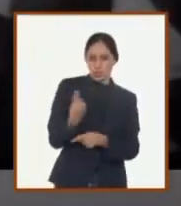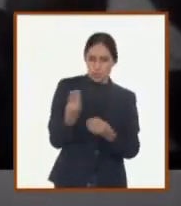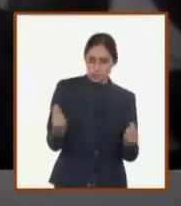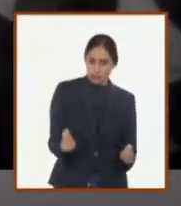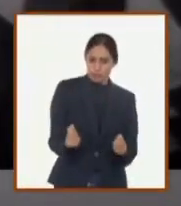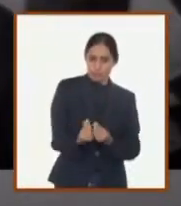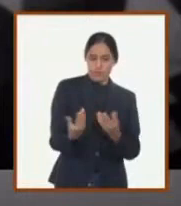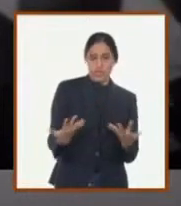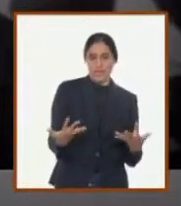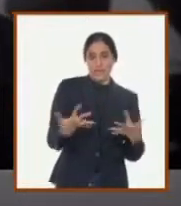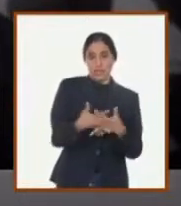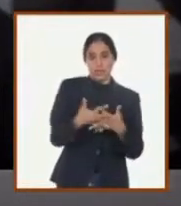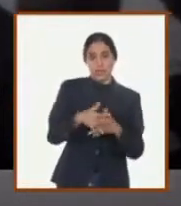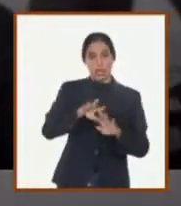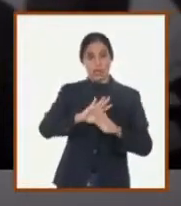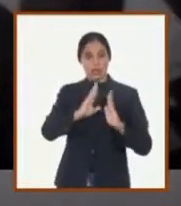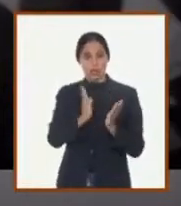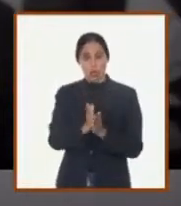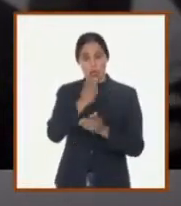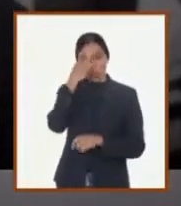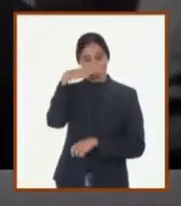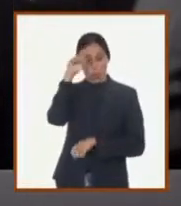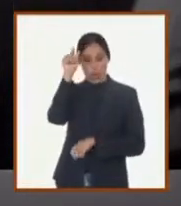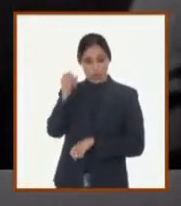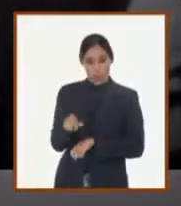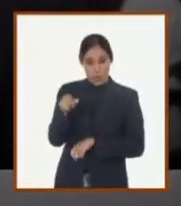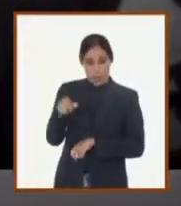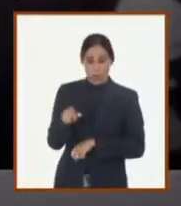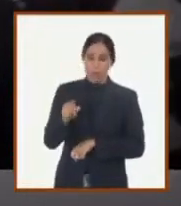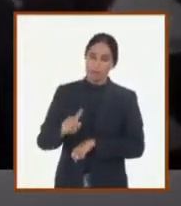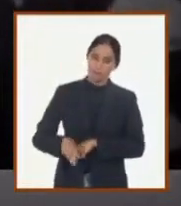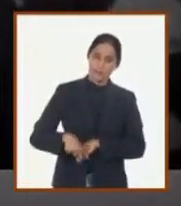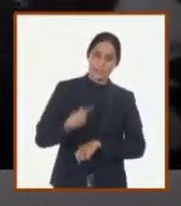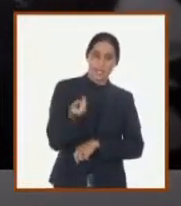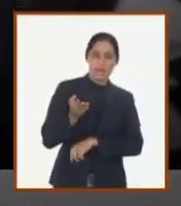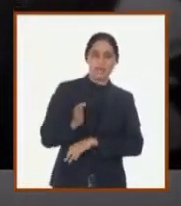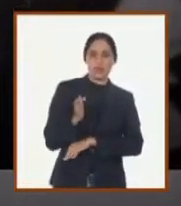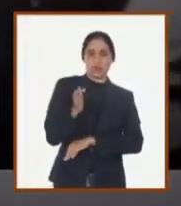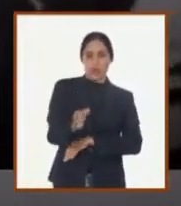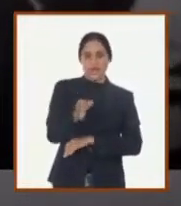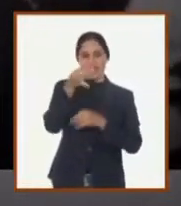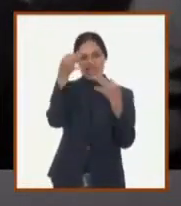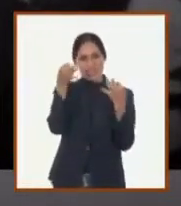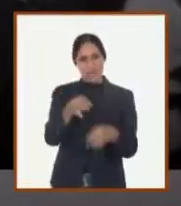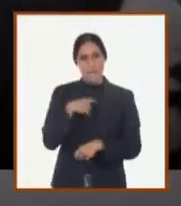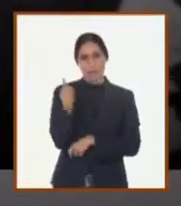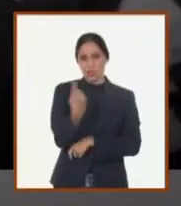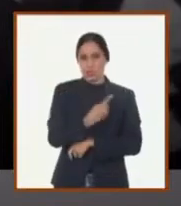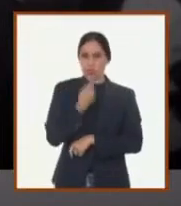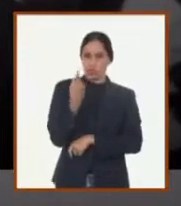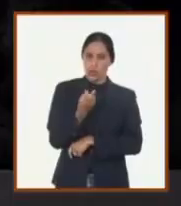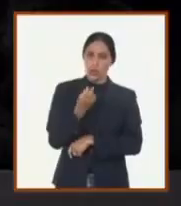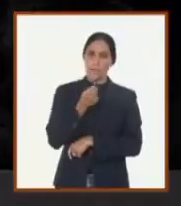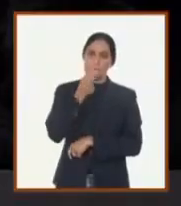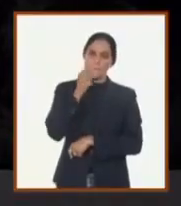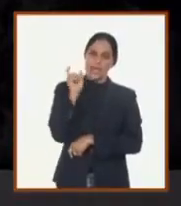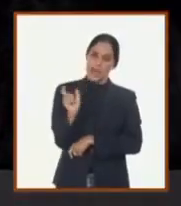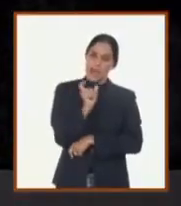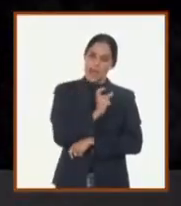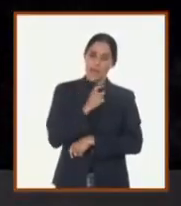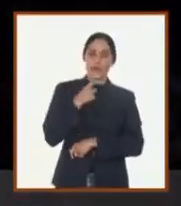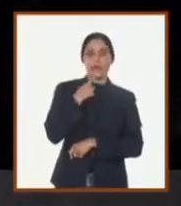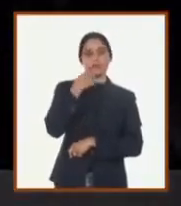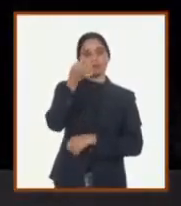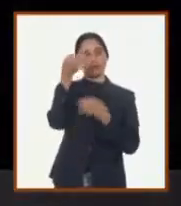los que aspiramos a dejar a los cubanos de hoy y de mañana fijada para siempre con palabras que sean monumentos a la